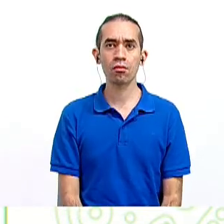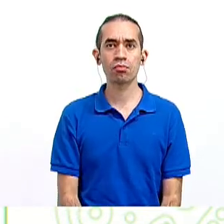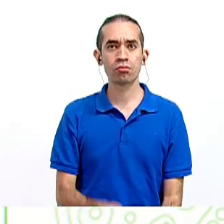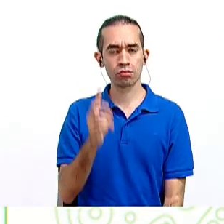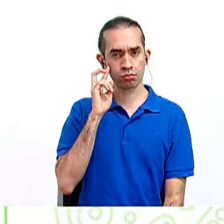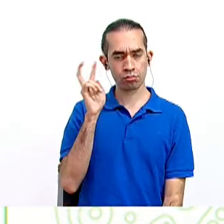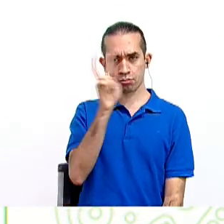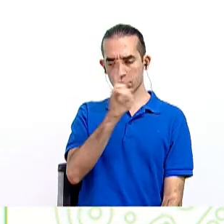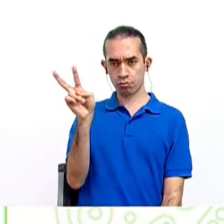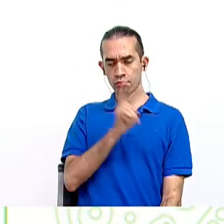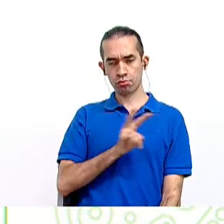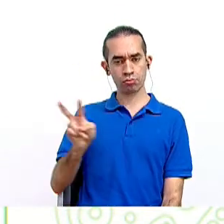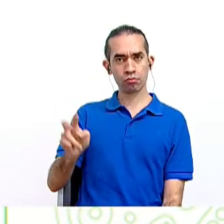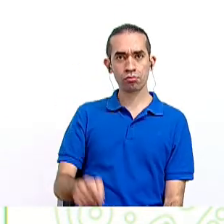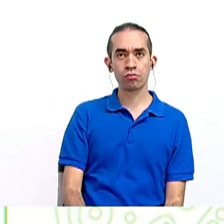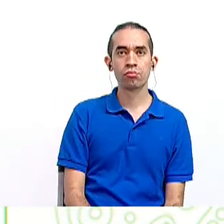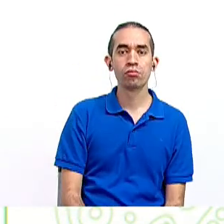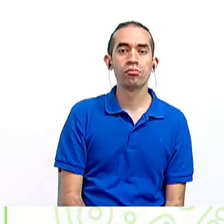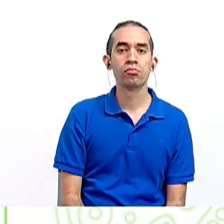Tengo la siguiente reacción.